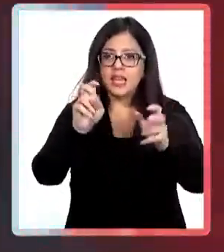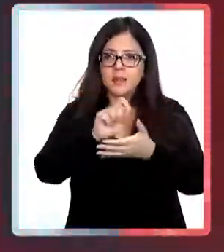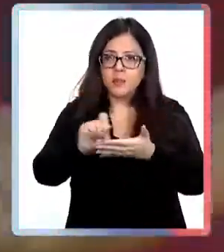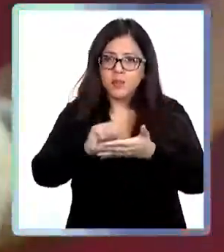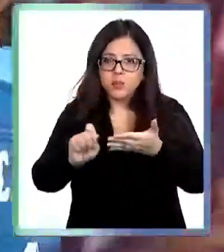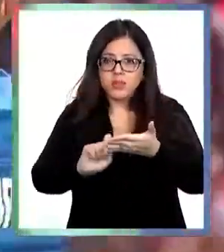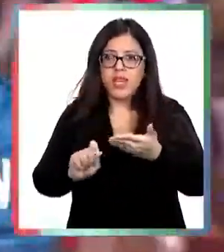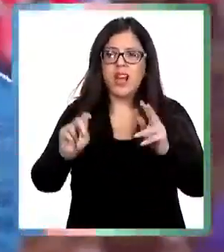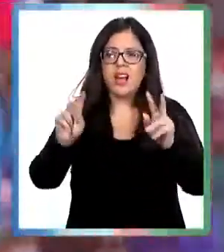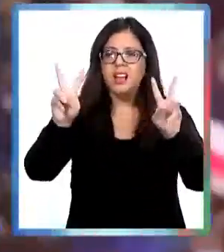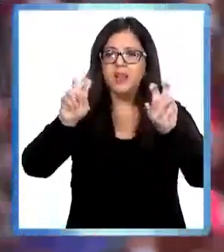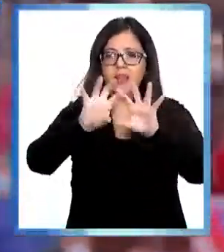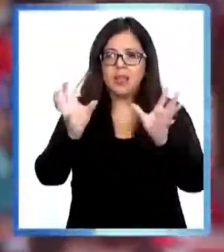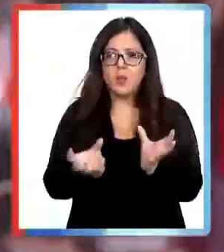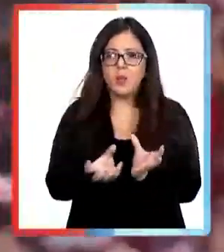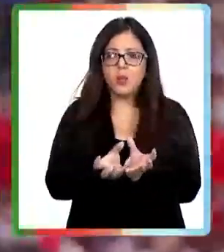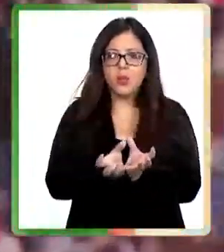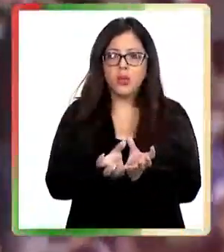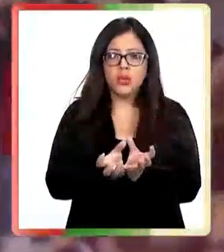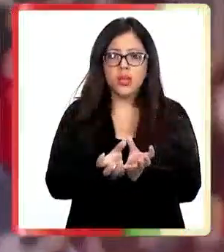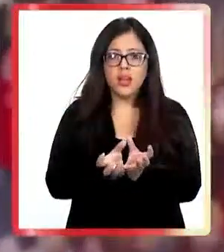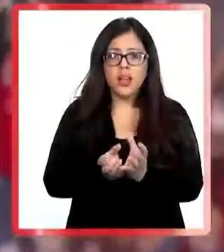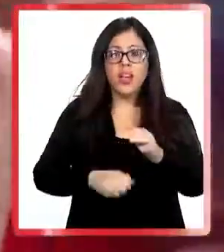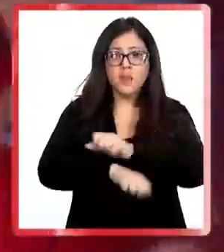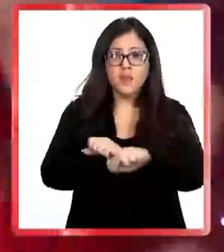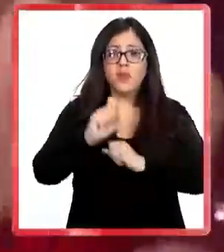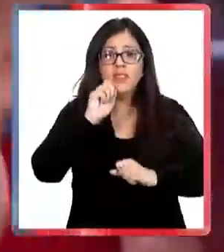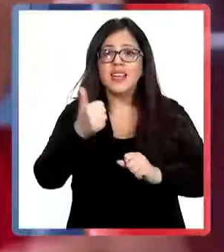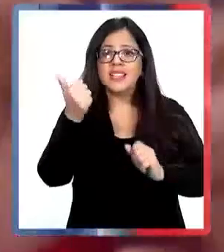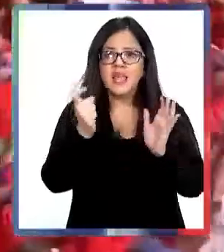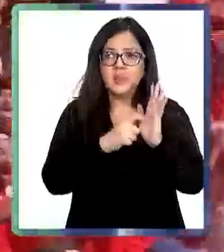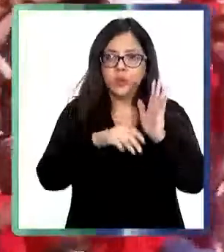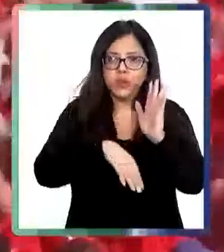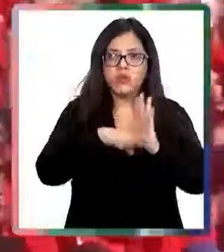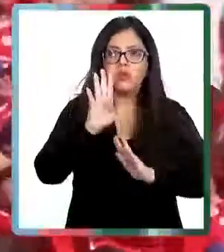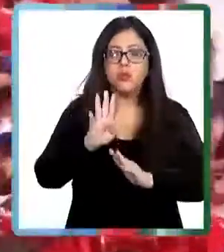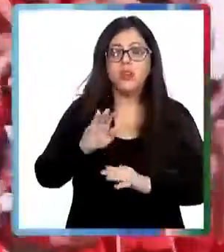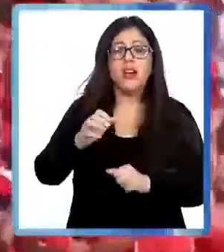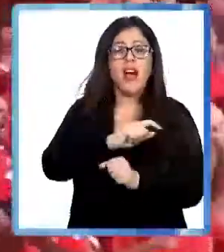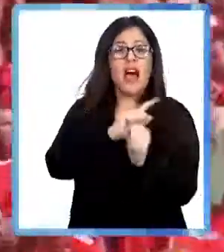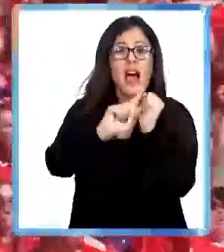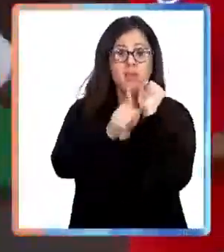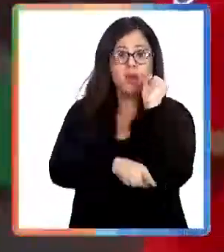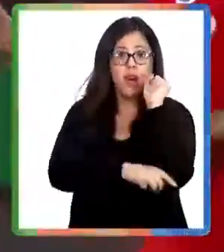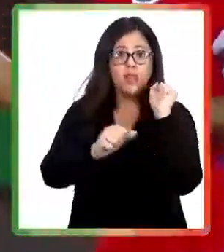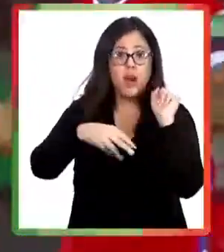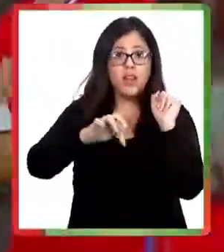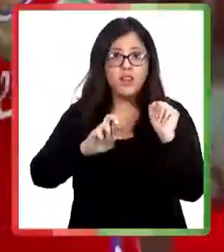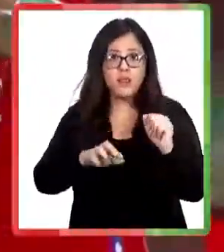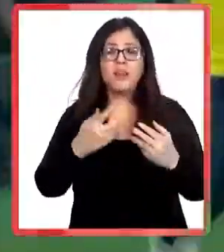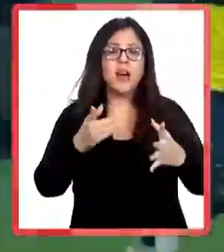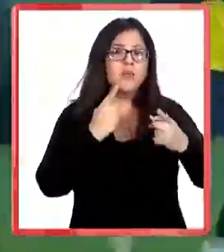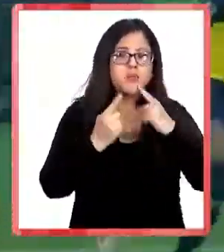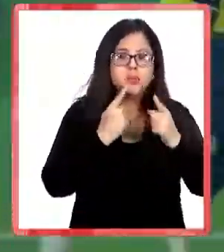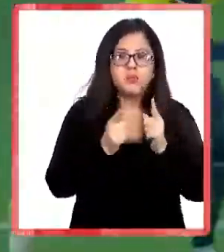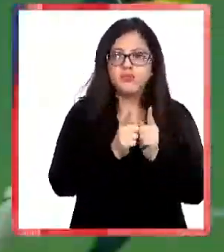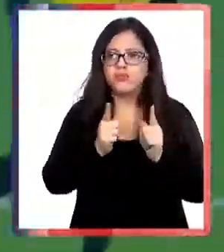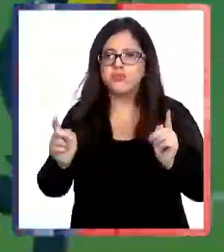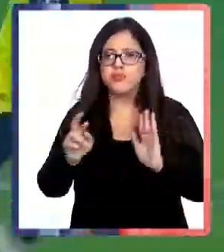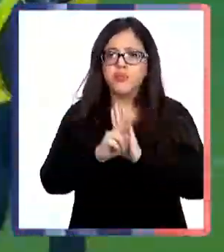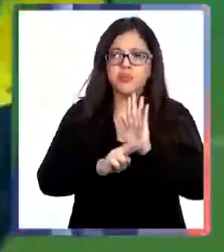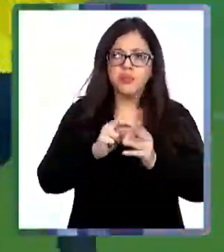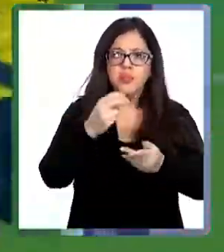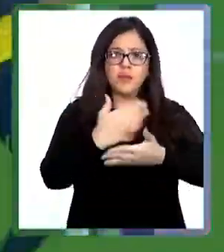porque sumaría 6 puntos más. El abogado de la NFP, Eduardo Carlezzo, fue entrevistado en un extenso reportaje del diario New